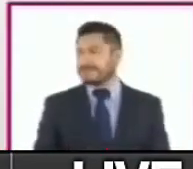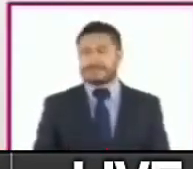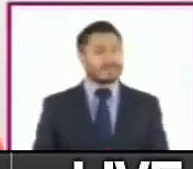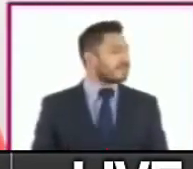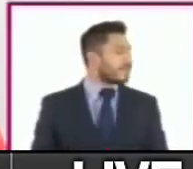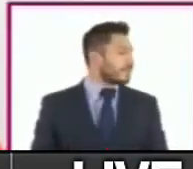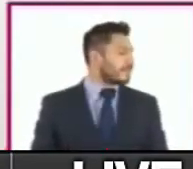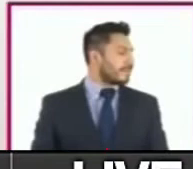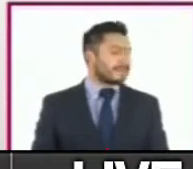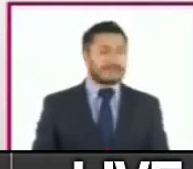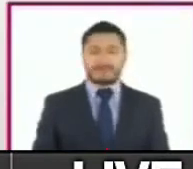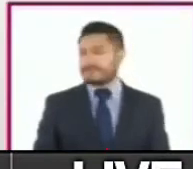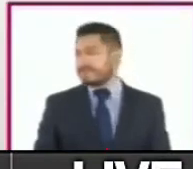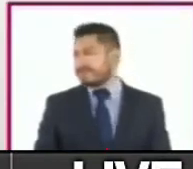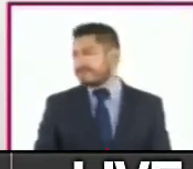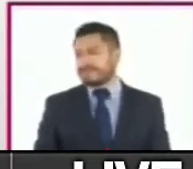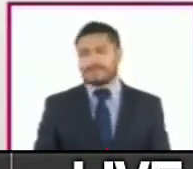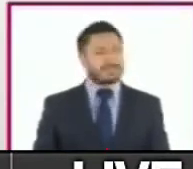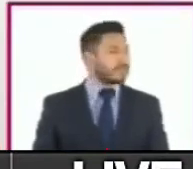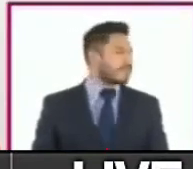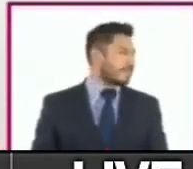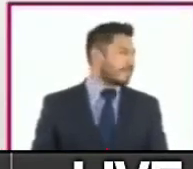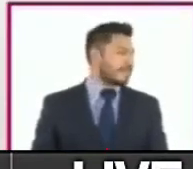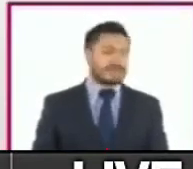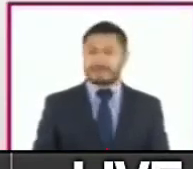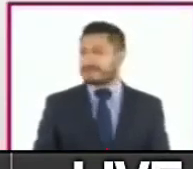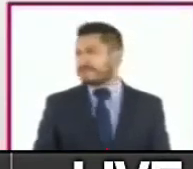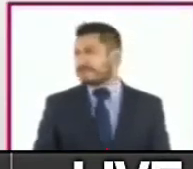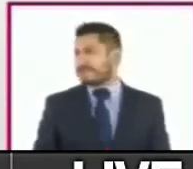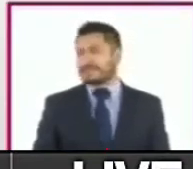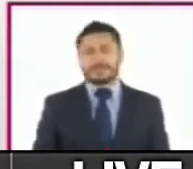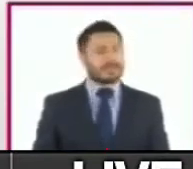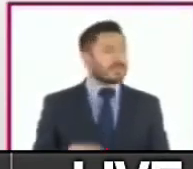4, 5, 6. Eso es